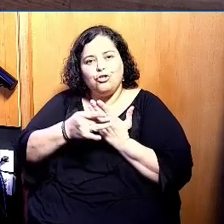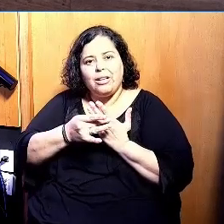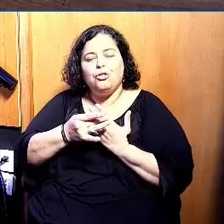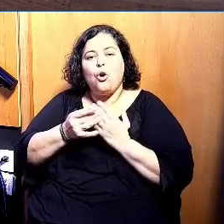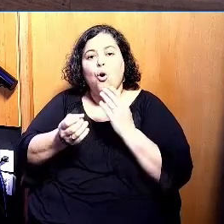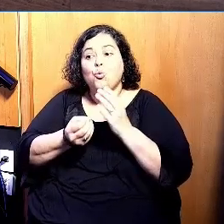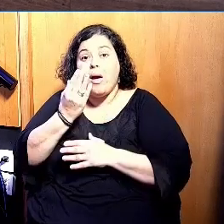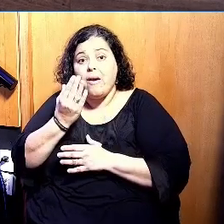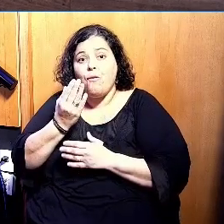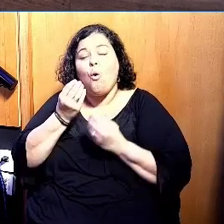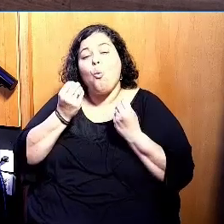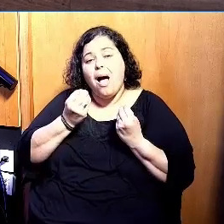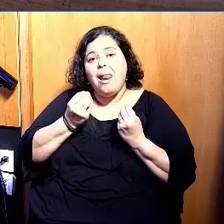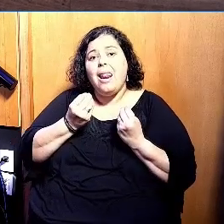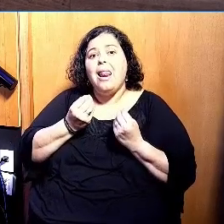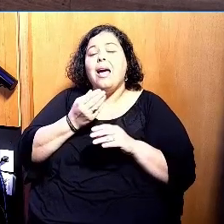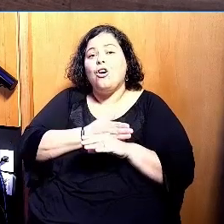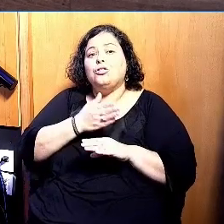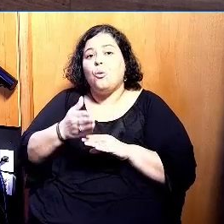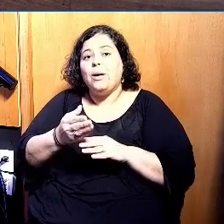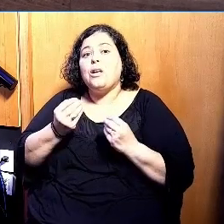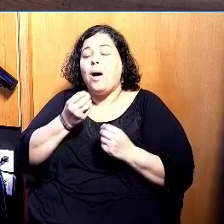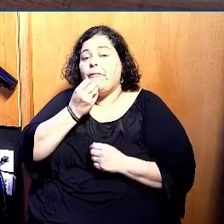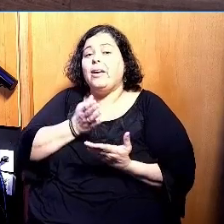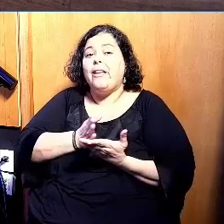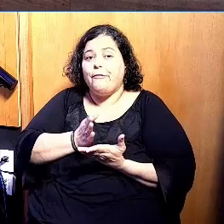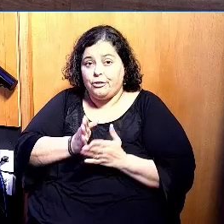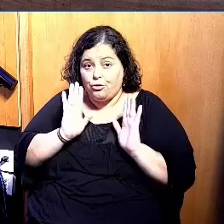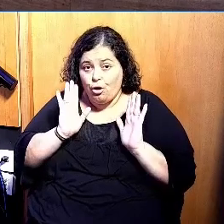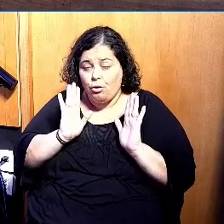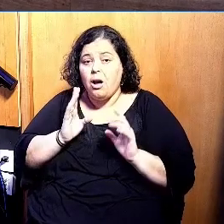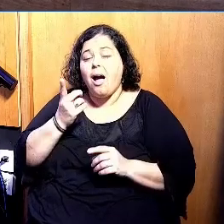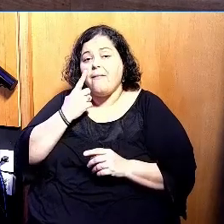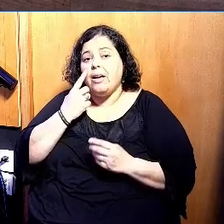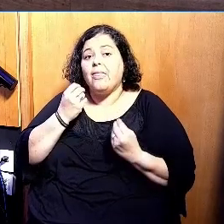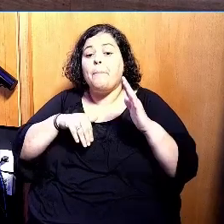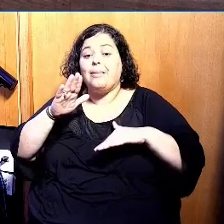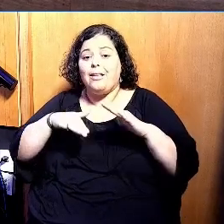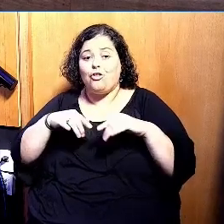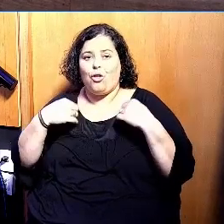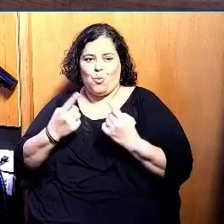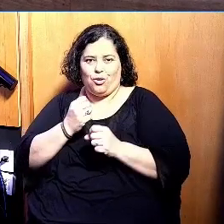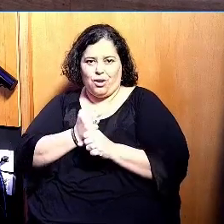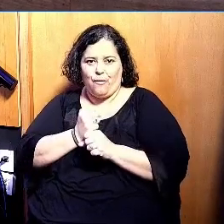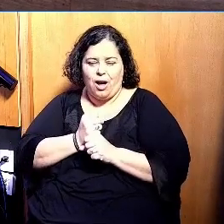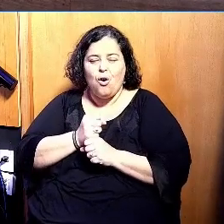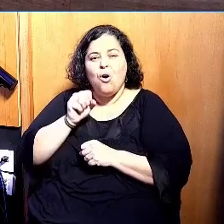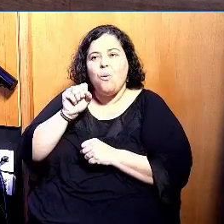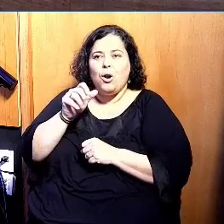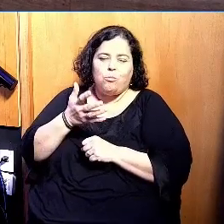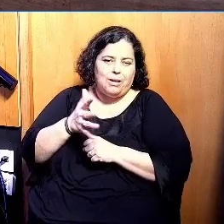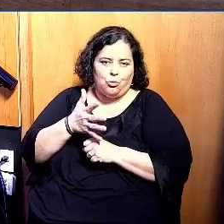¿no? Que eso también hace a la eficiencia obviamente, de la gestión que hagamos. Así que, bueno, nada, eso es un